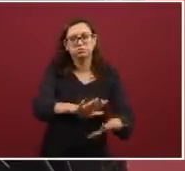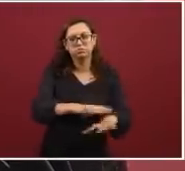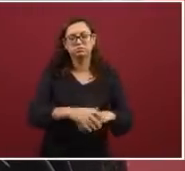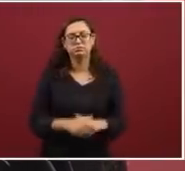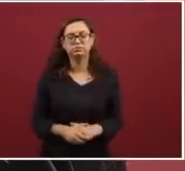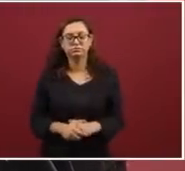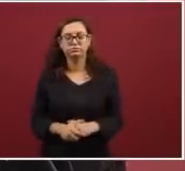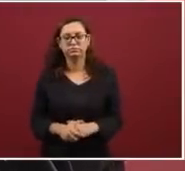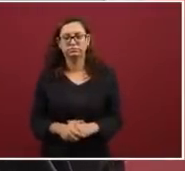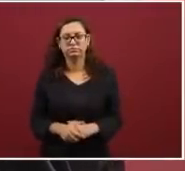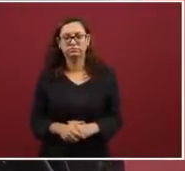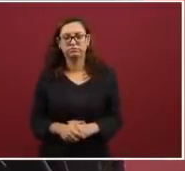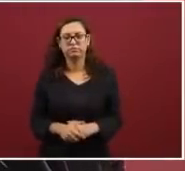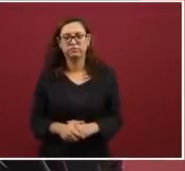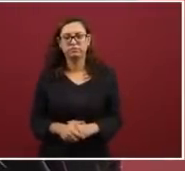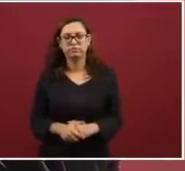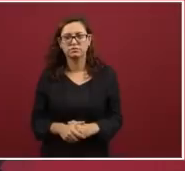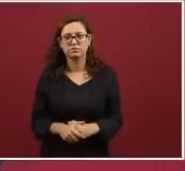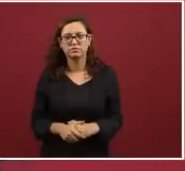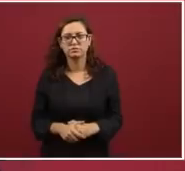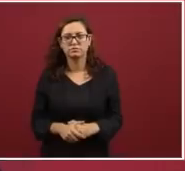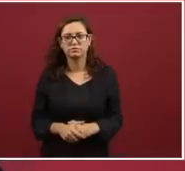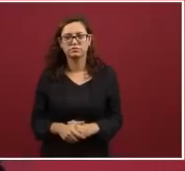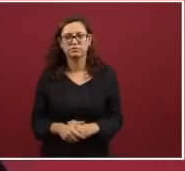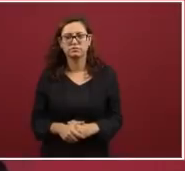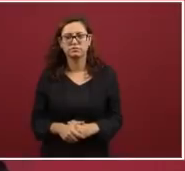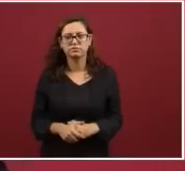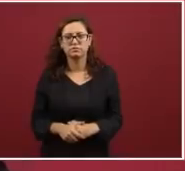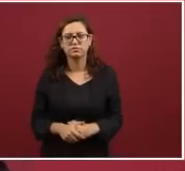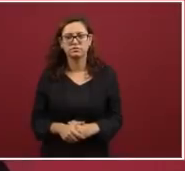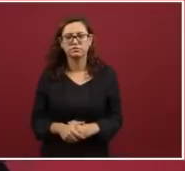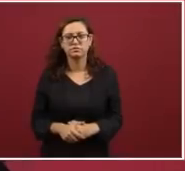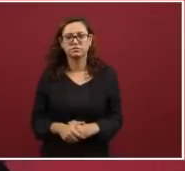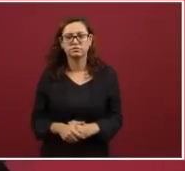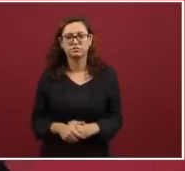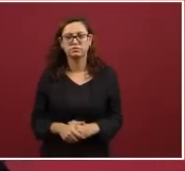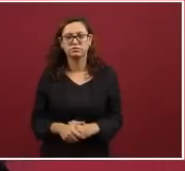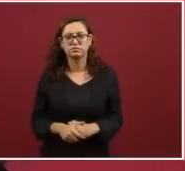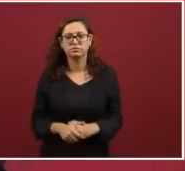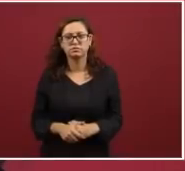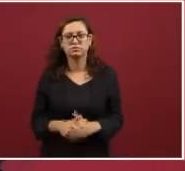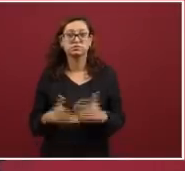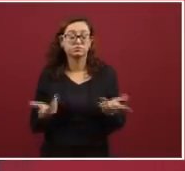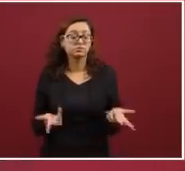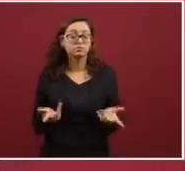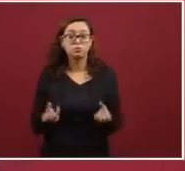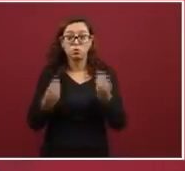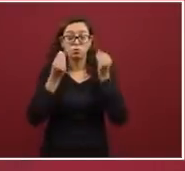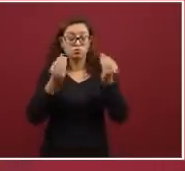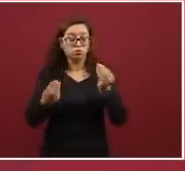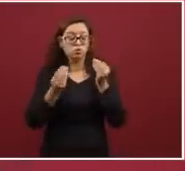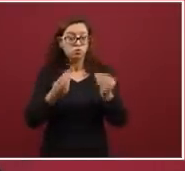obtenían sus ingresos, trabajaban a partir de cuestionarnos.